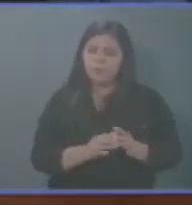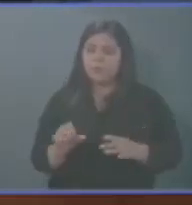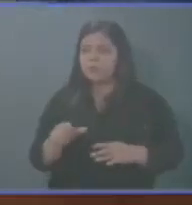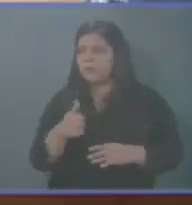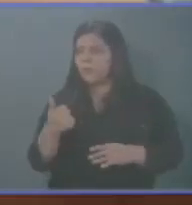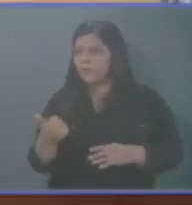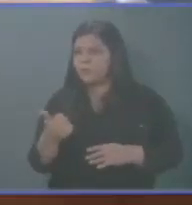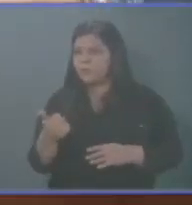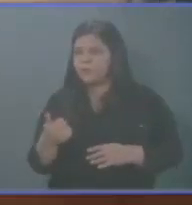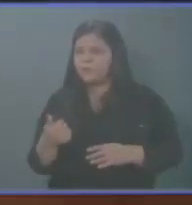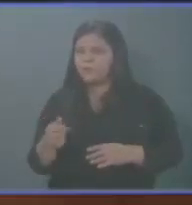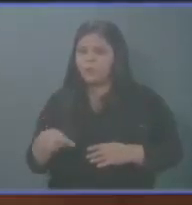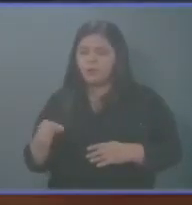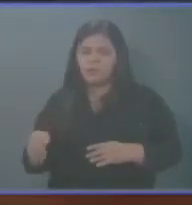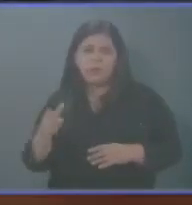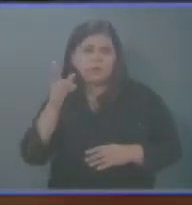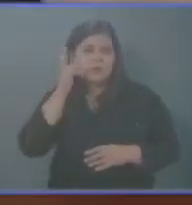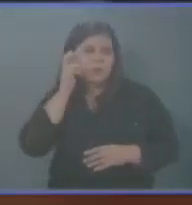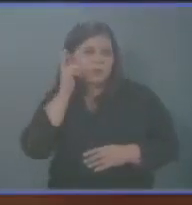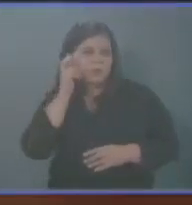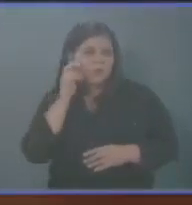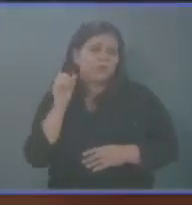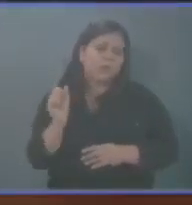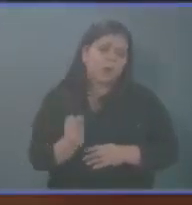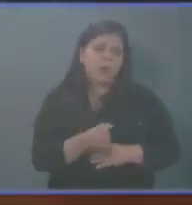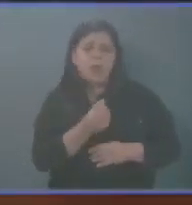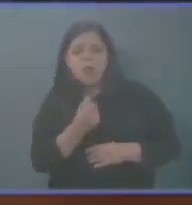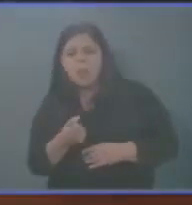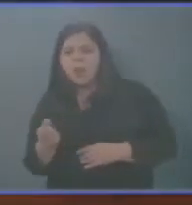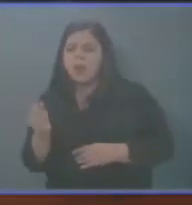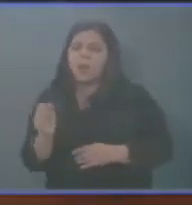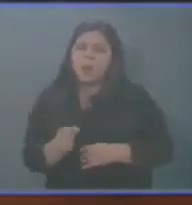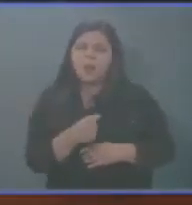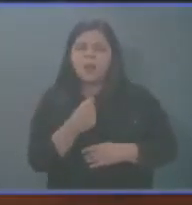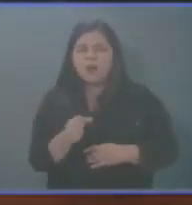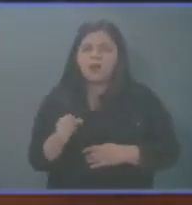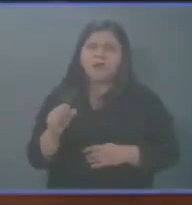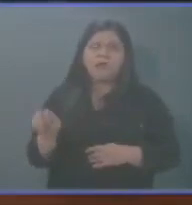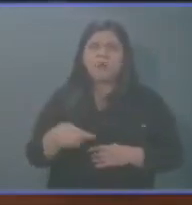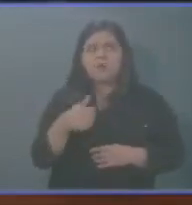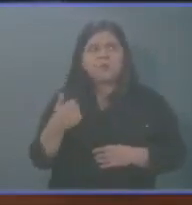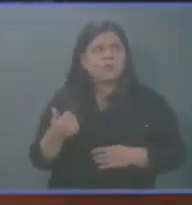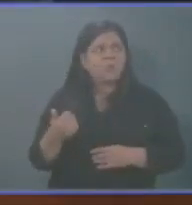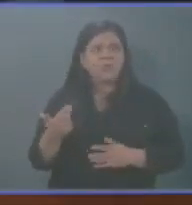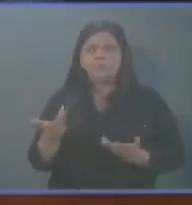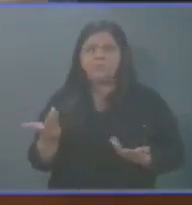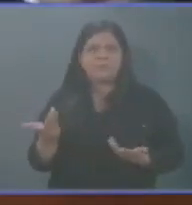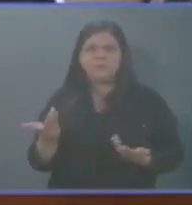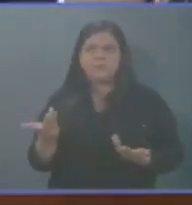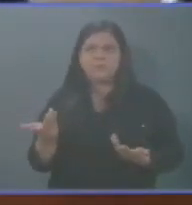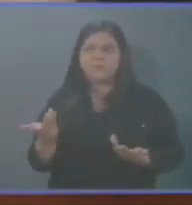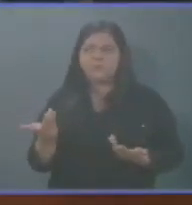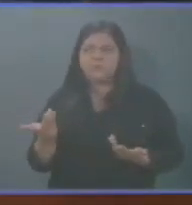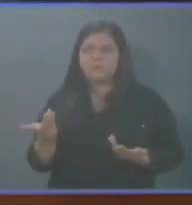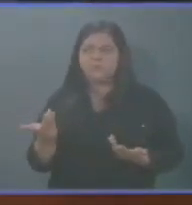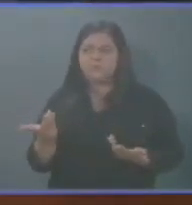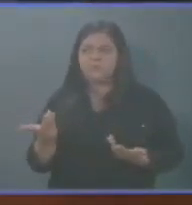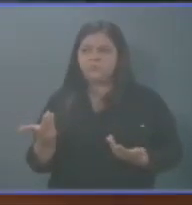otras eran de cuando iban oyendo música en un vehículo, otras eran